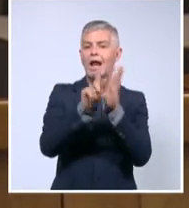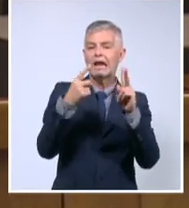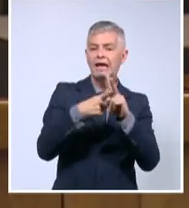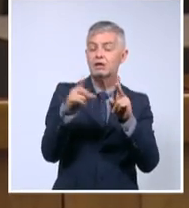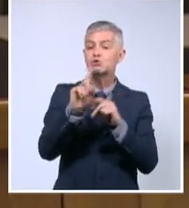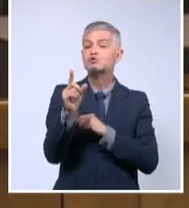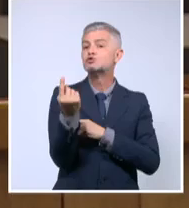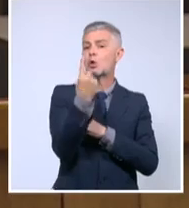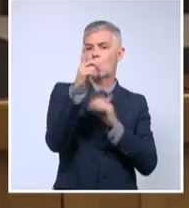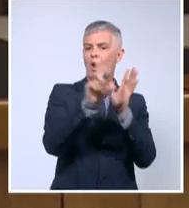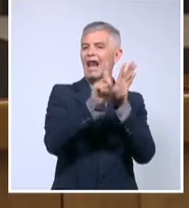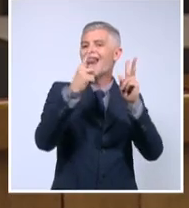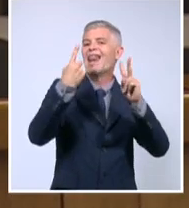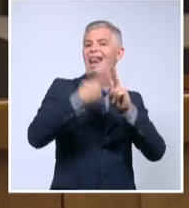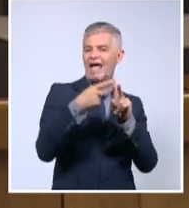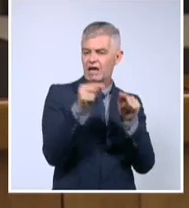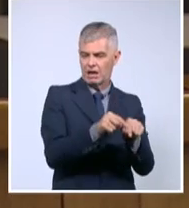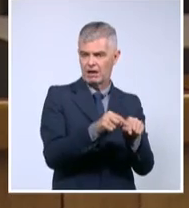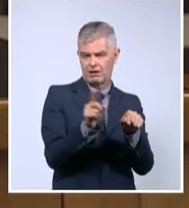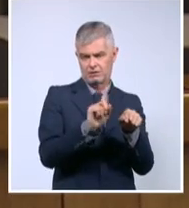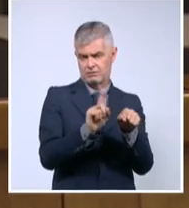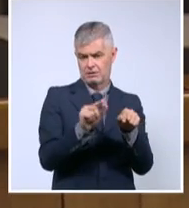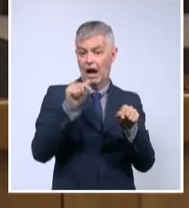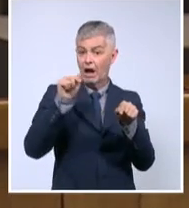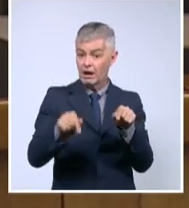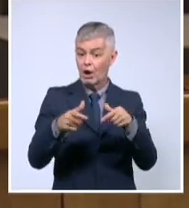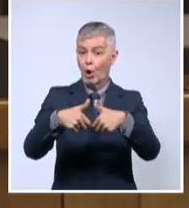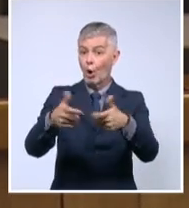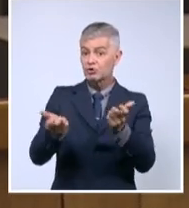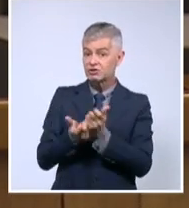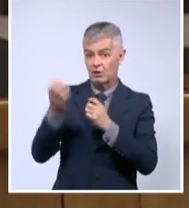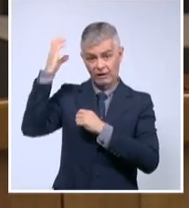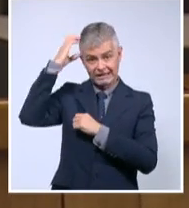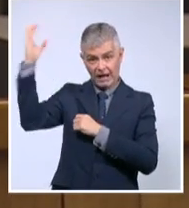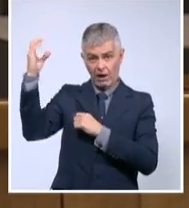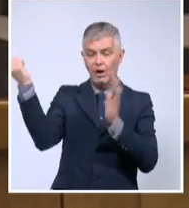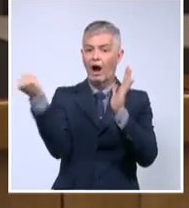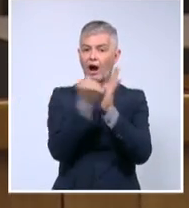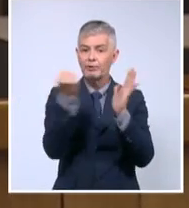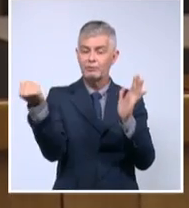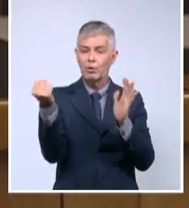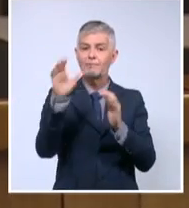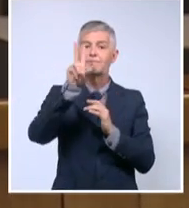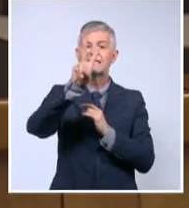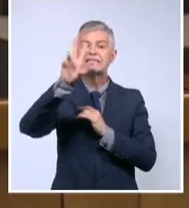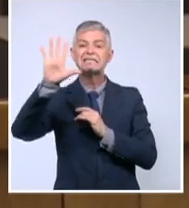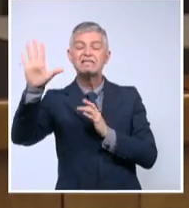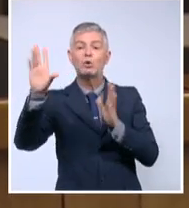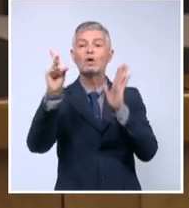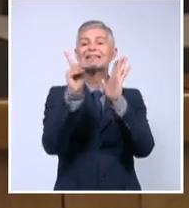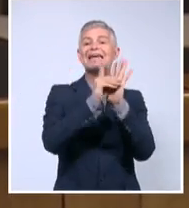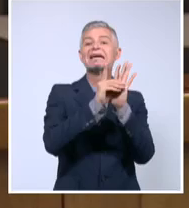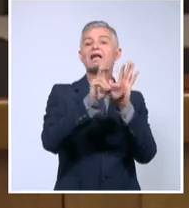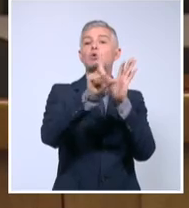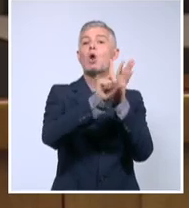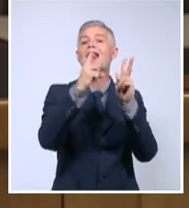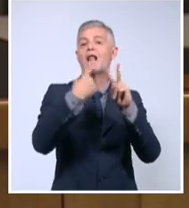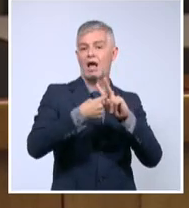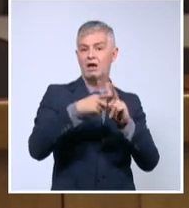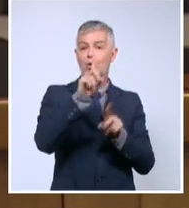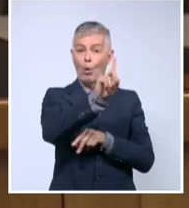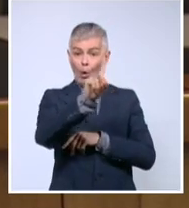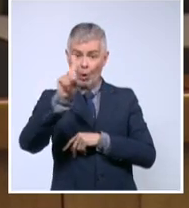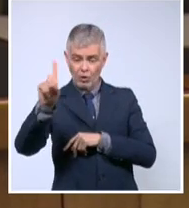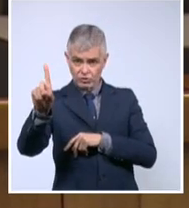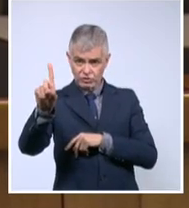leyes. Como aquí se expresó, el Consejo de Estado este año aprobó 25 decretos leyes, 11 de ellos en cumplimiento